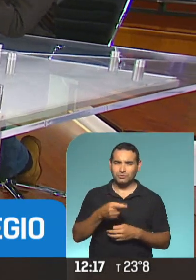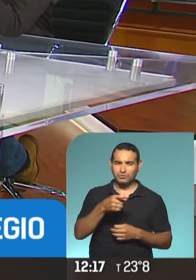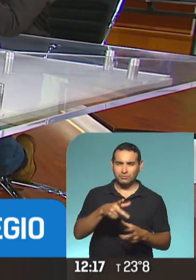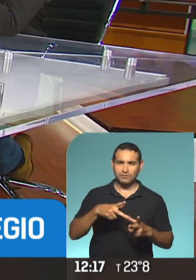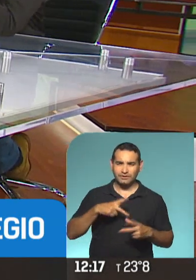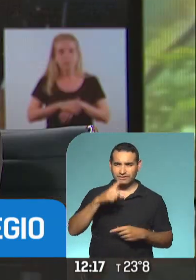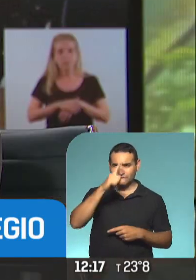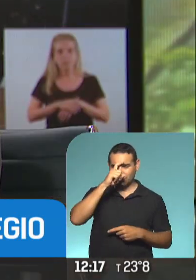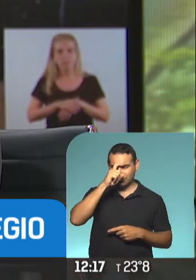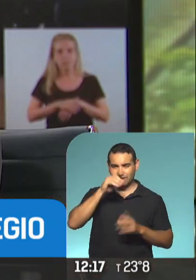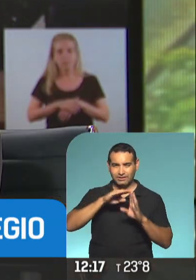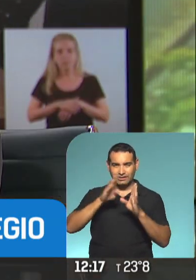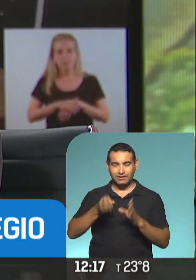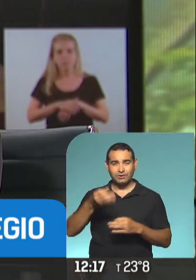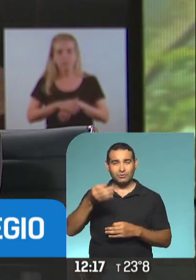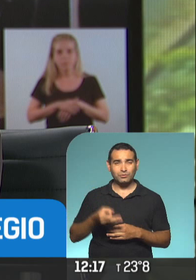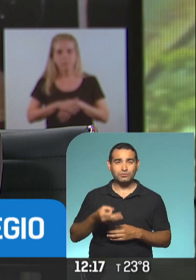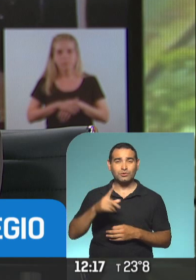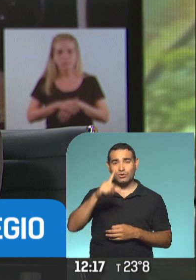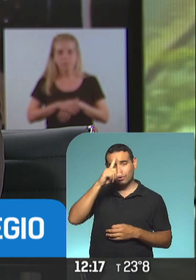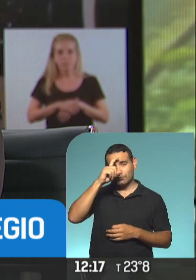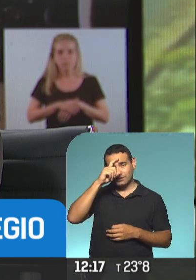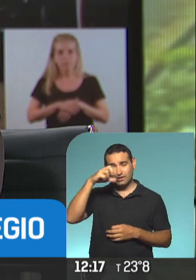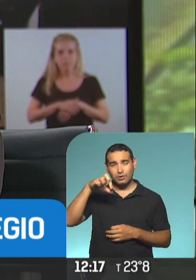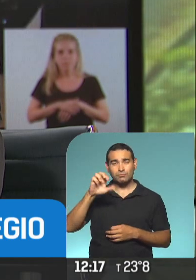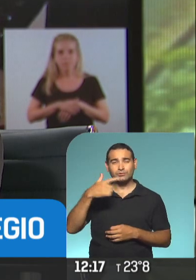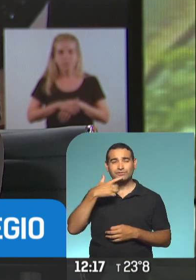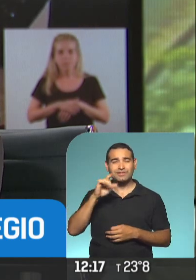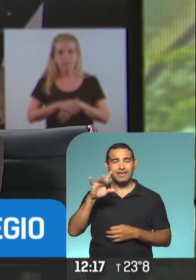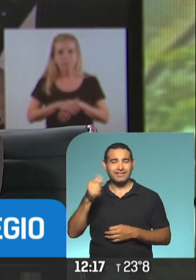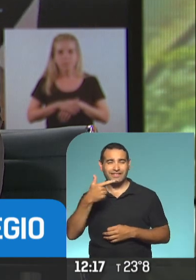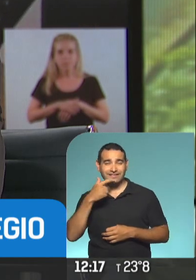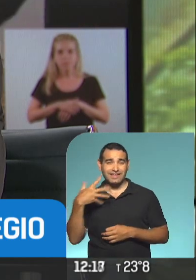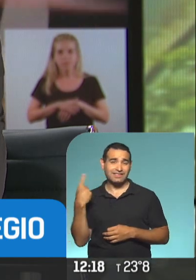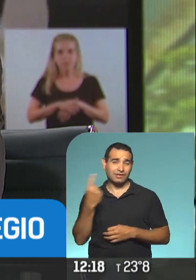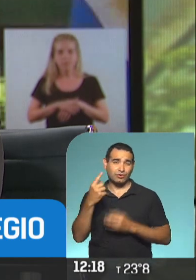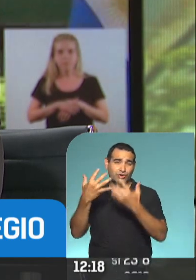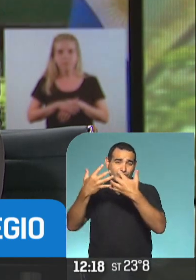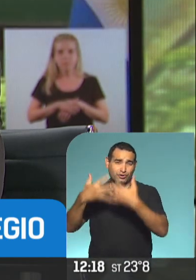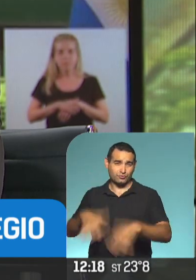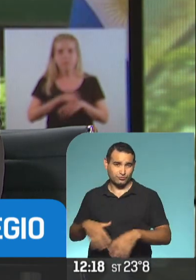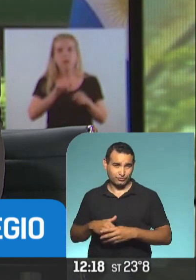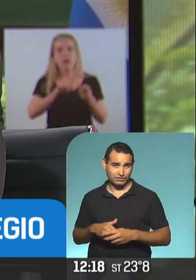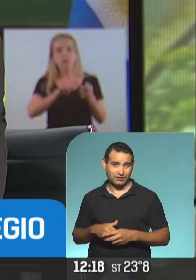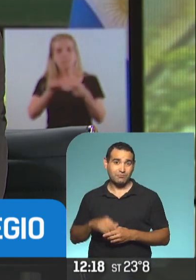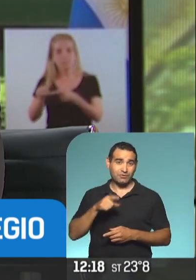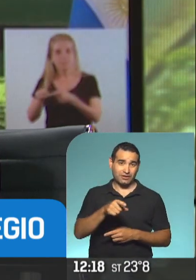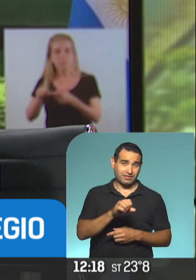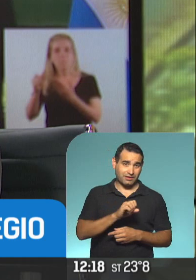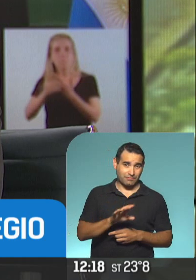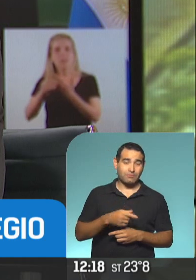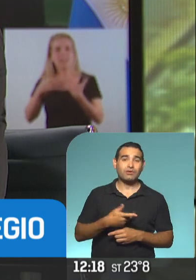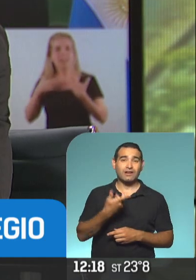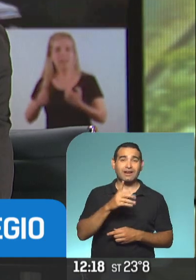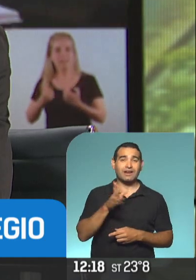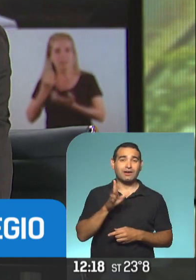hospitales, es la renuncia del director del Hospital Posadas. Porque técnicamente, legalmente, él no puede hacer lo que hizo. Enviar un equipo de vacunadores.